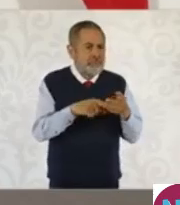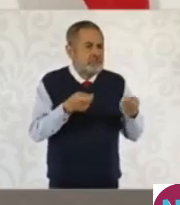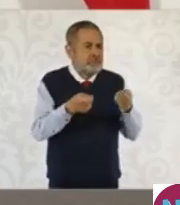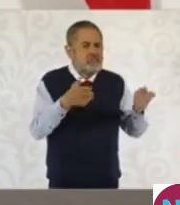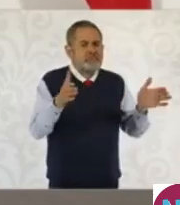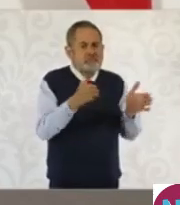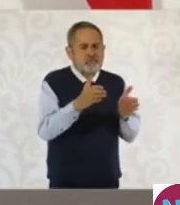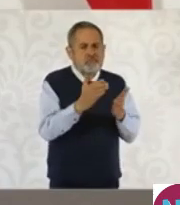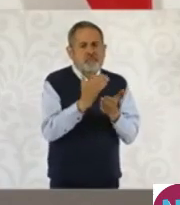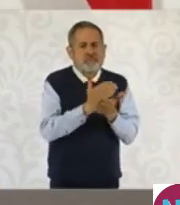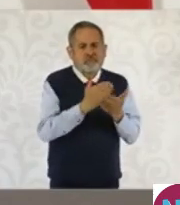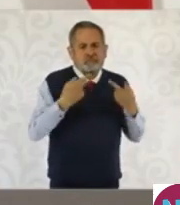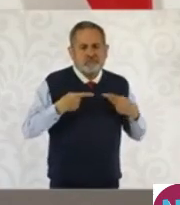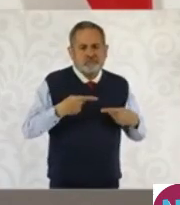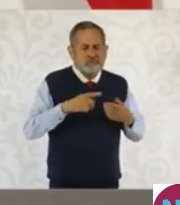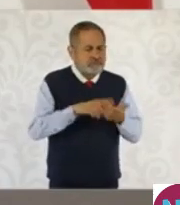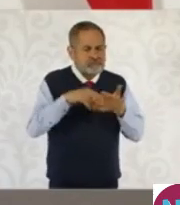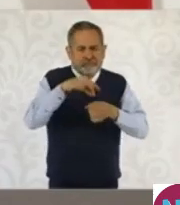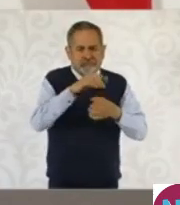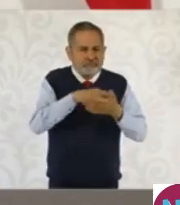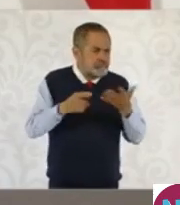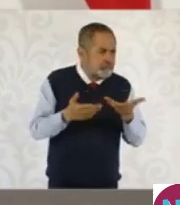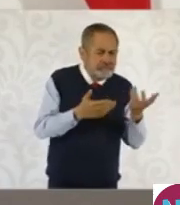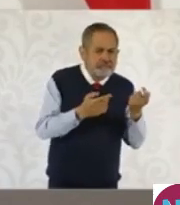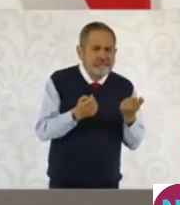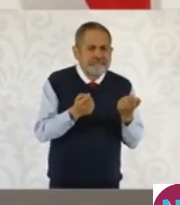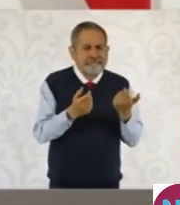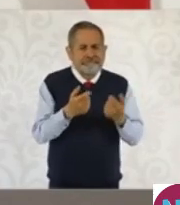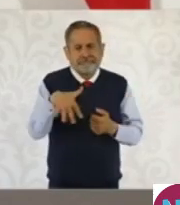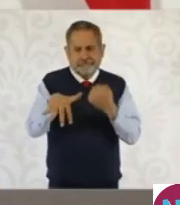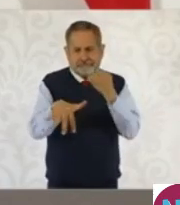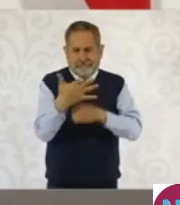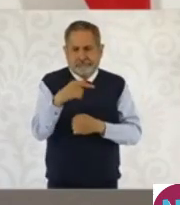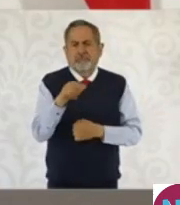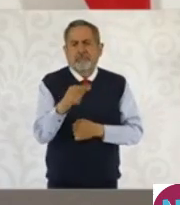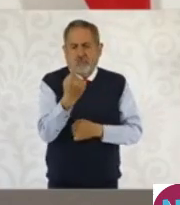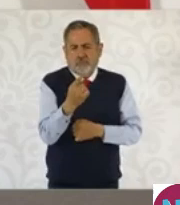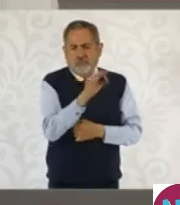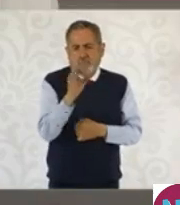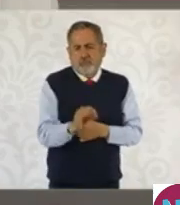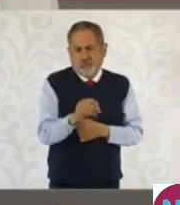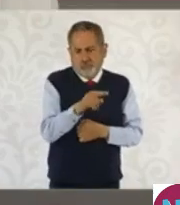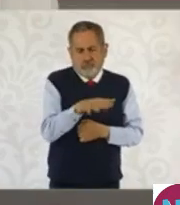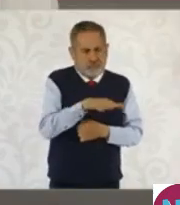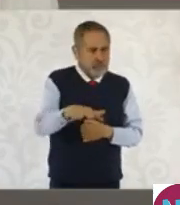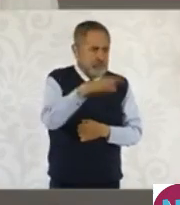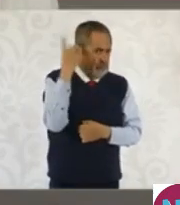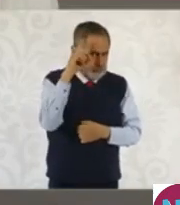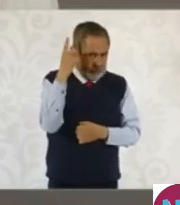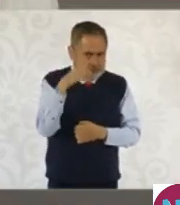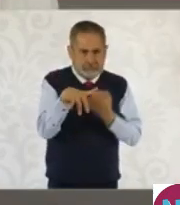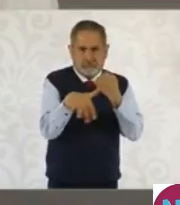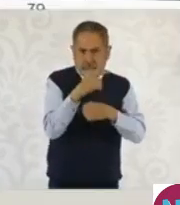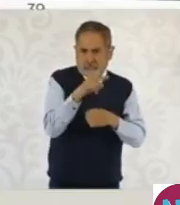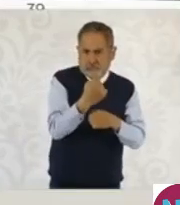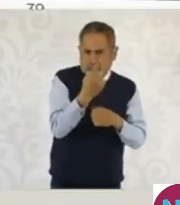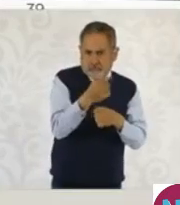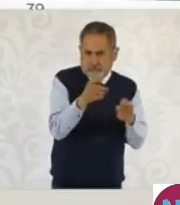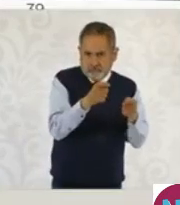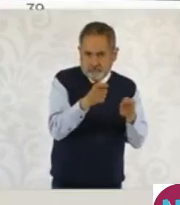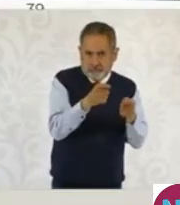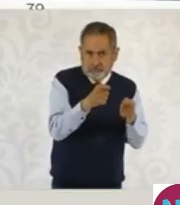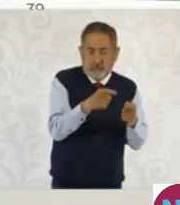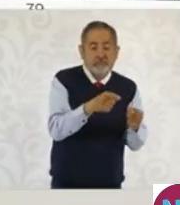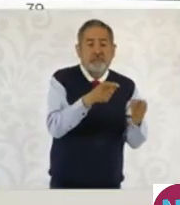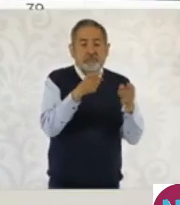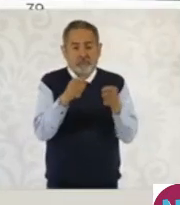gobernaba antes de la elección el 15.1% de la población de Durango, a partir de la entrada